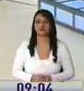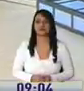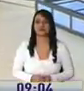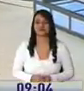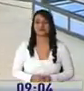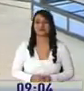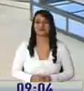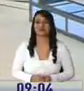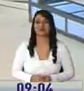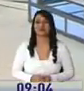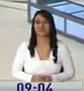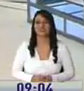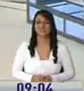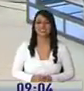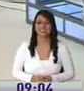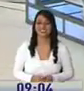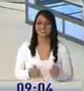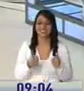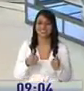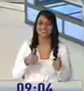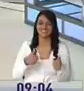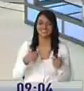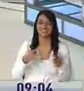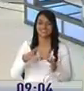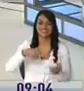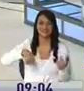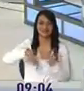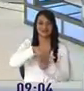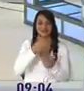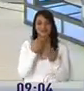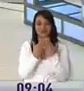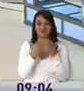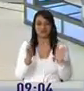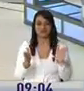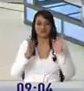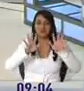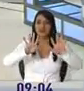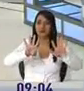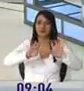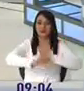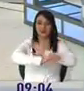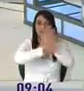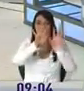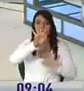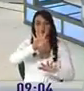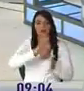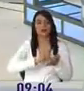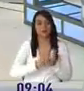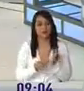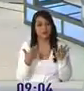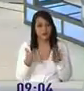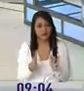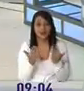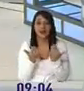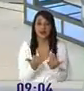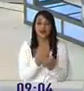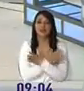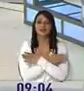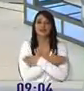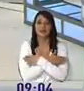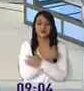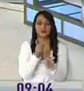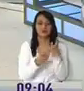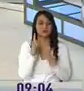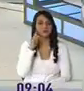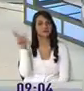vaya muy bien estamos acá deel Gracias por acompañarnos 9:4 mi querida Ali 9:4 de la mañana es momento de saludar a todos nuestros radios